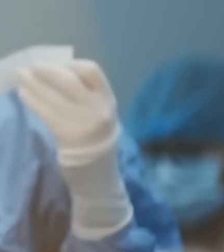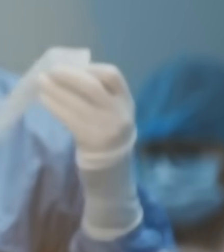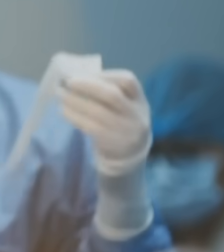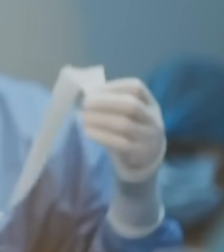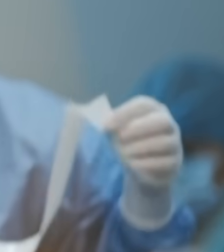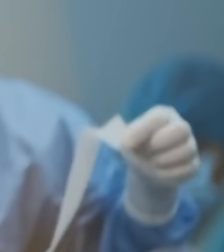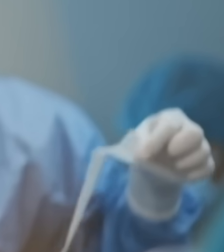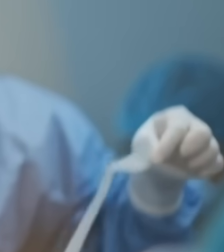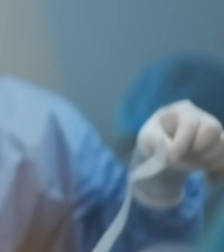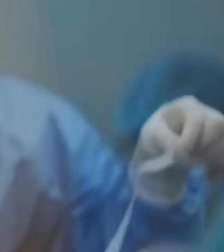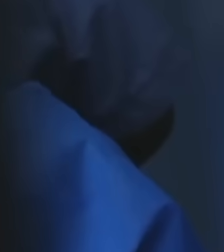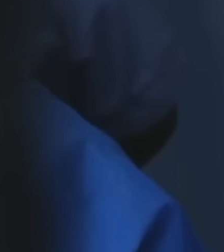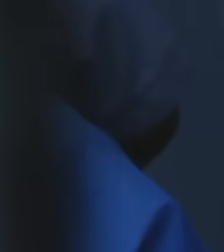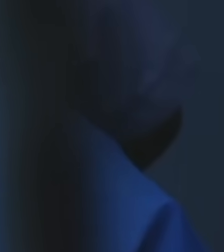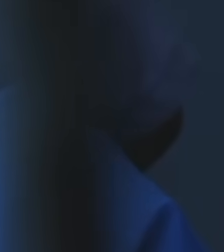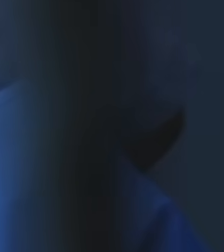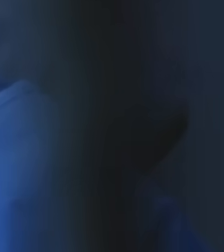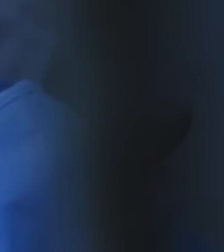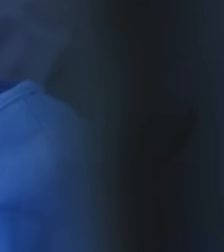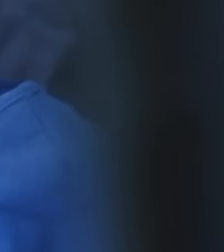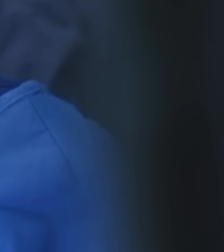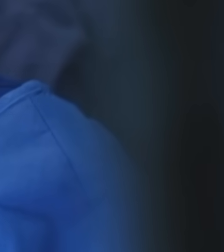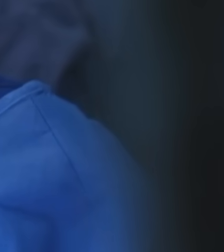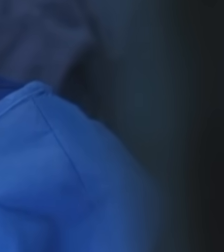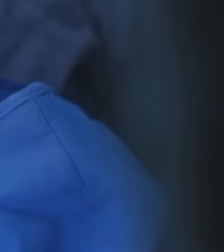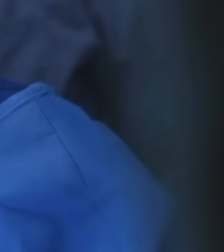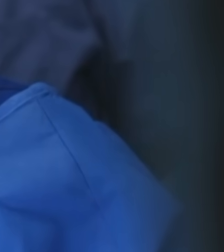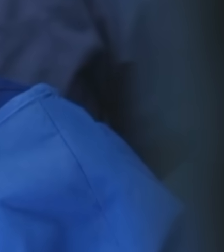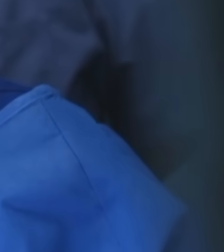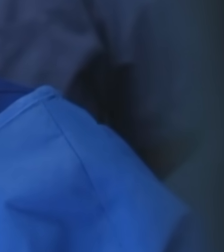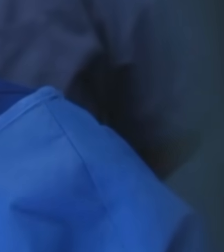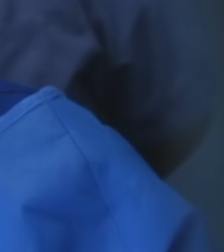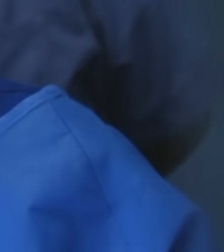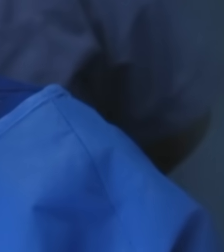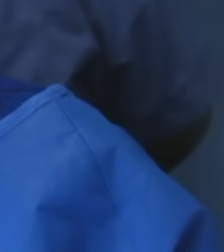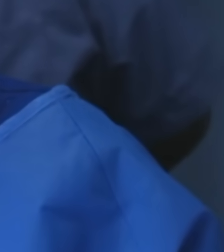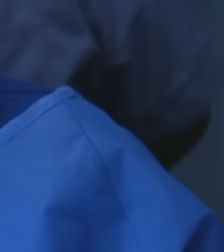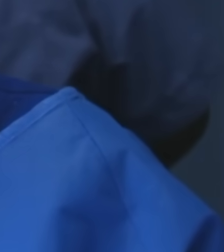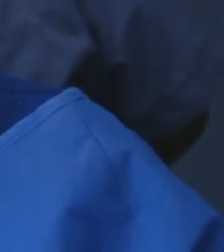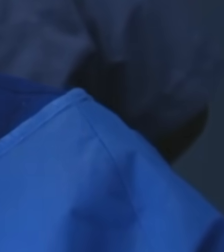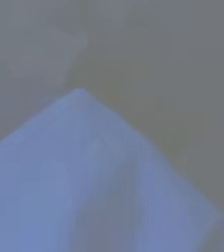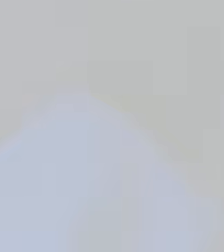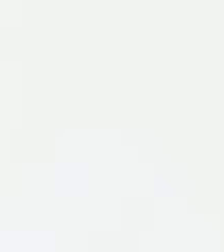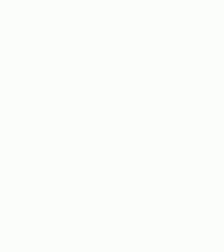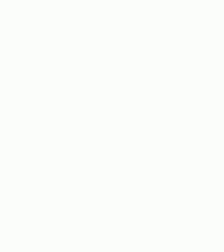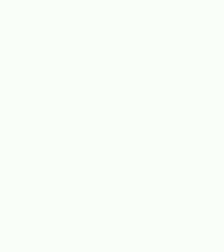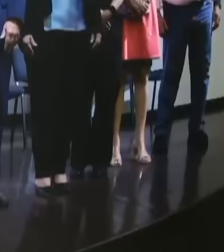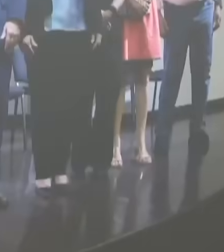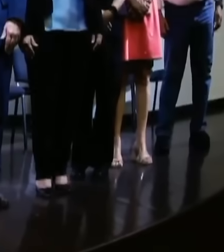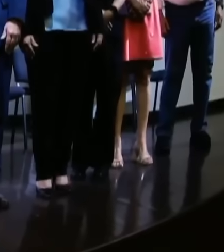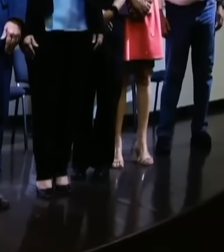o médico para su tratamiento, lo que queda en una insuficiencia cardíaca terminal es hacer un trasplante de corazón. Con motivo